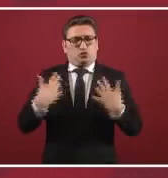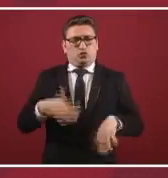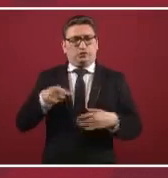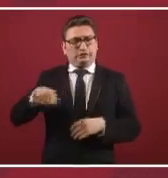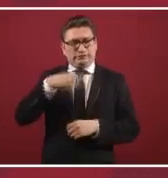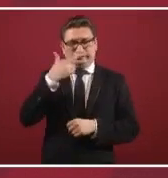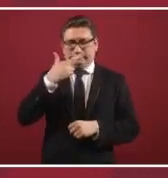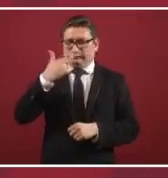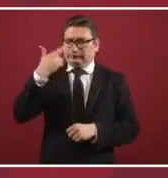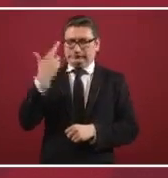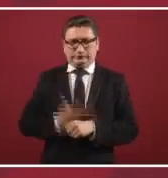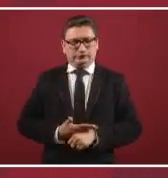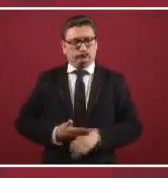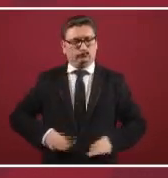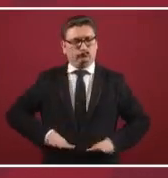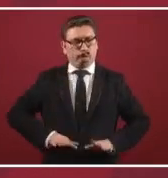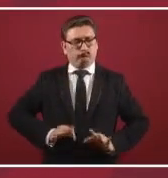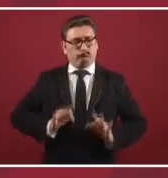responsables,